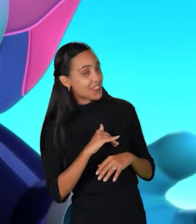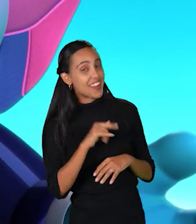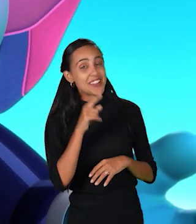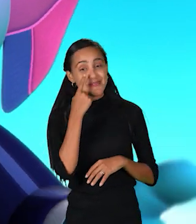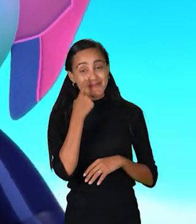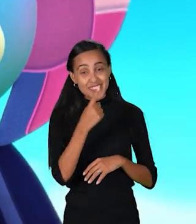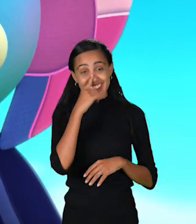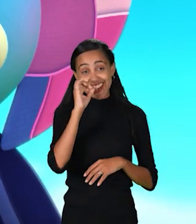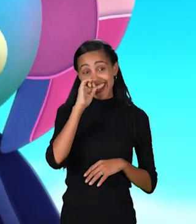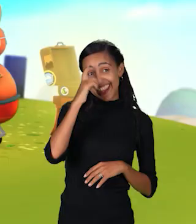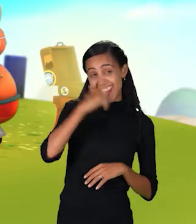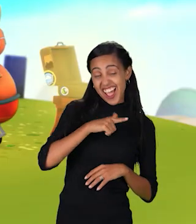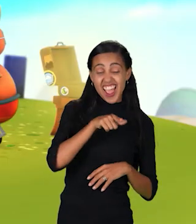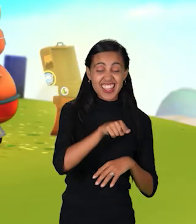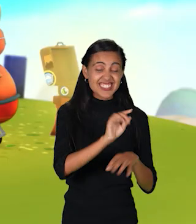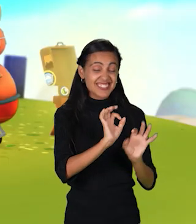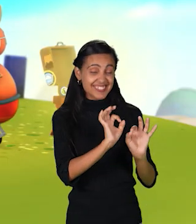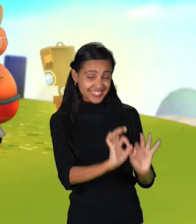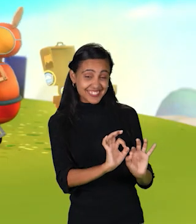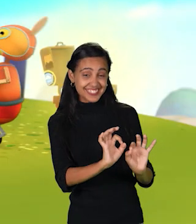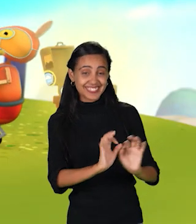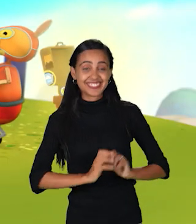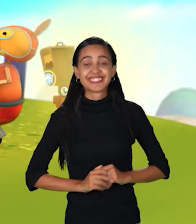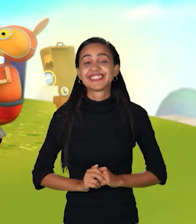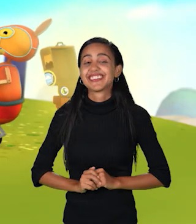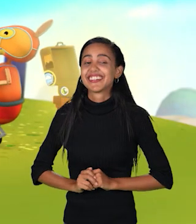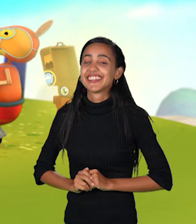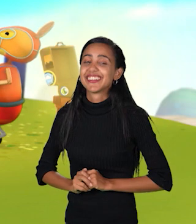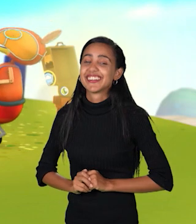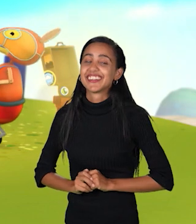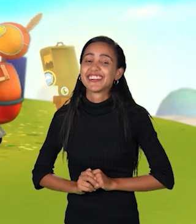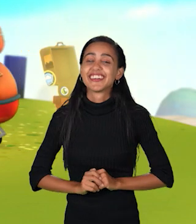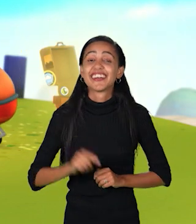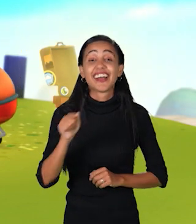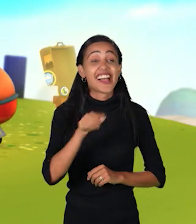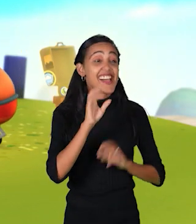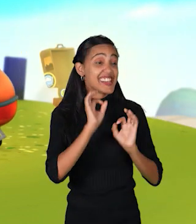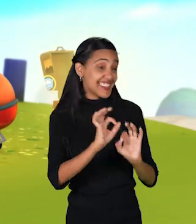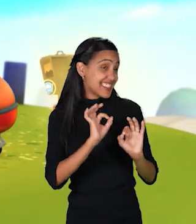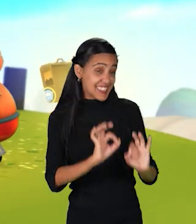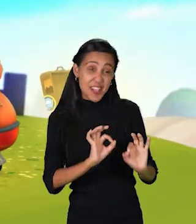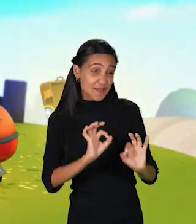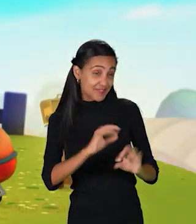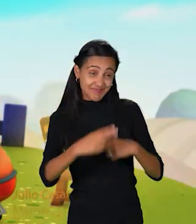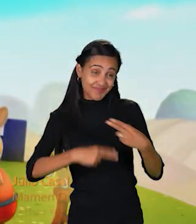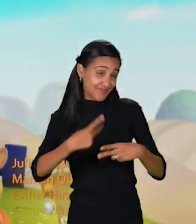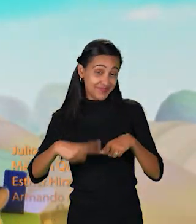que Nina también es como es. Única haciéndome las suyas.